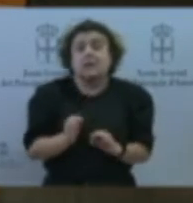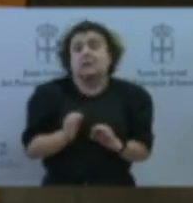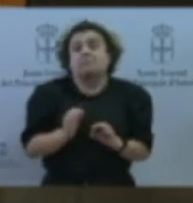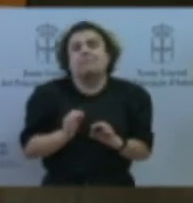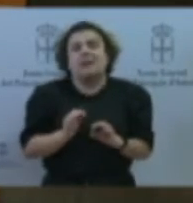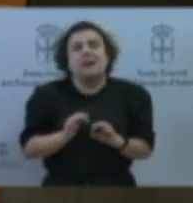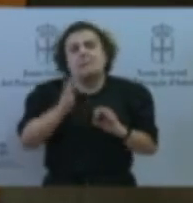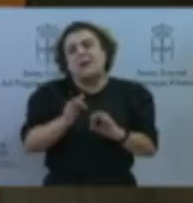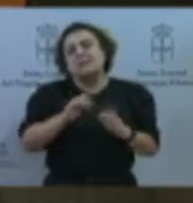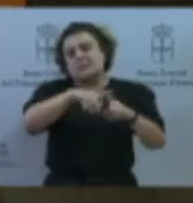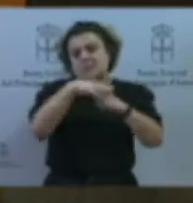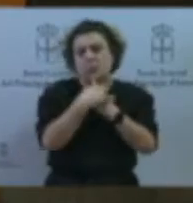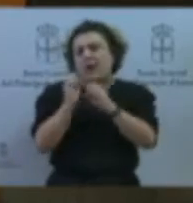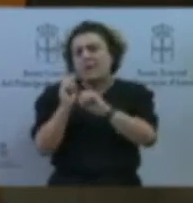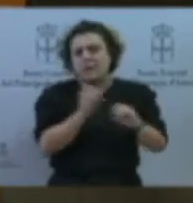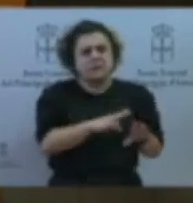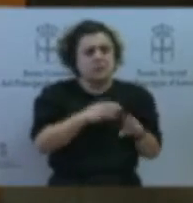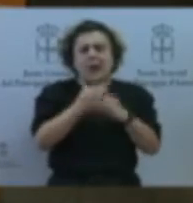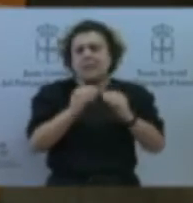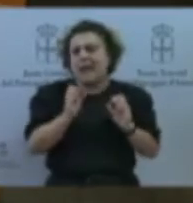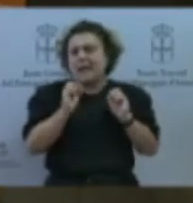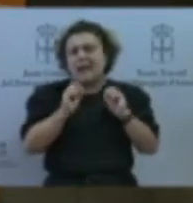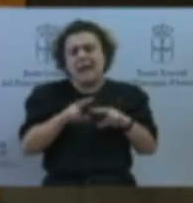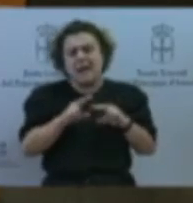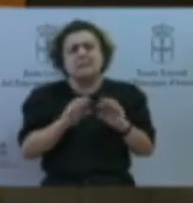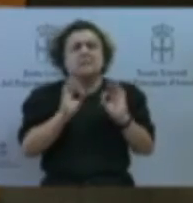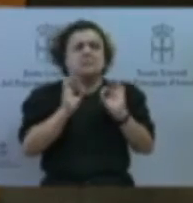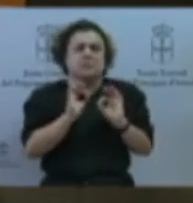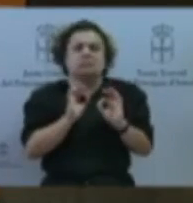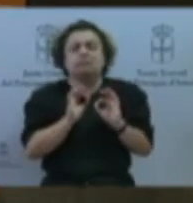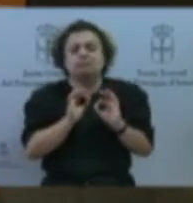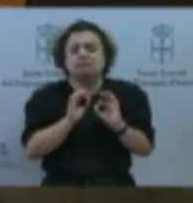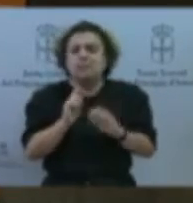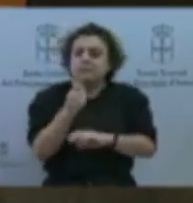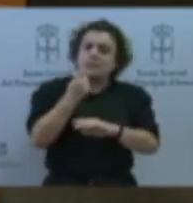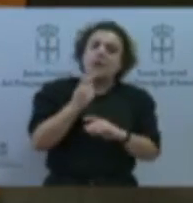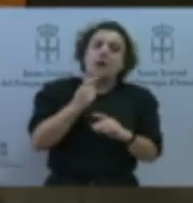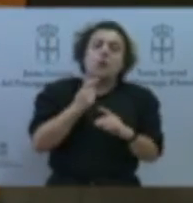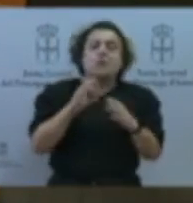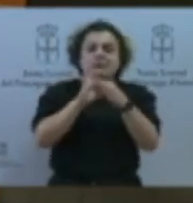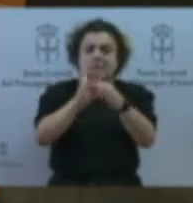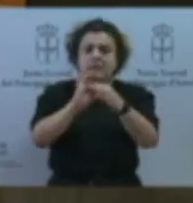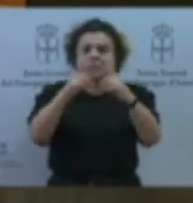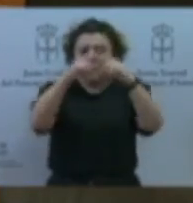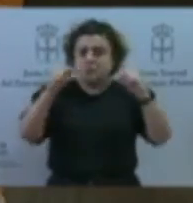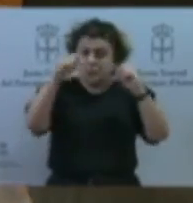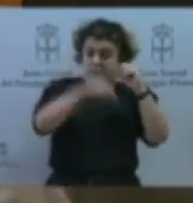inacción en todo lo que tiene relativo al sudoccidente, donde luego profundizaremos también más en nuestra iniciativa. Muchas gracias.